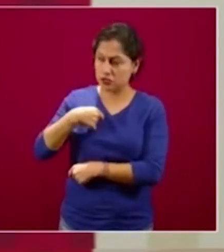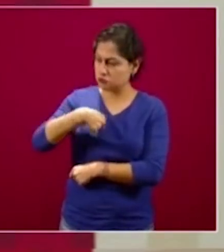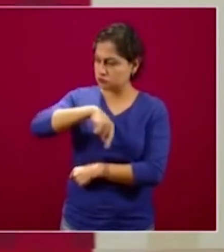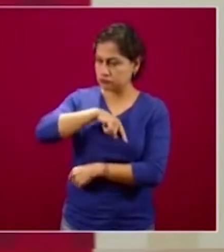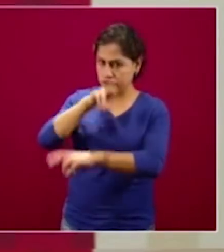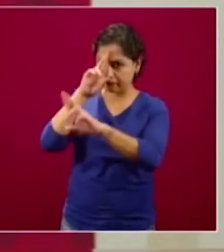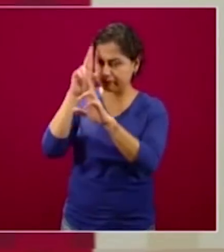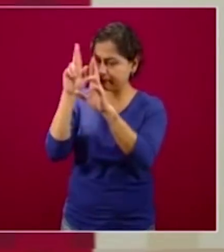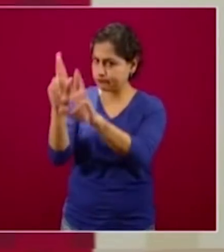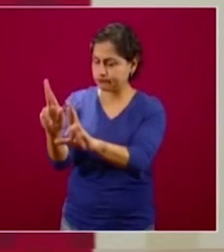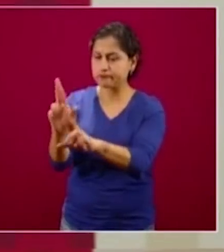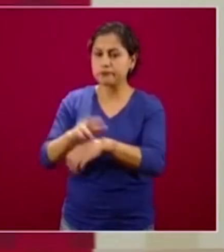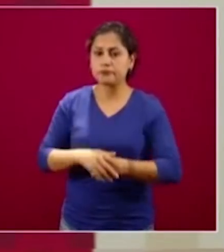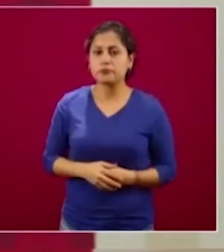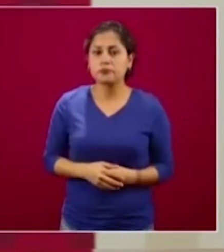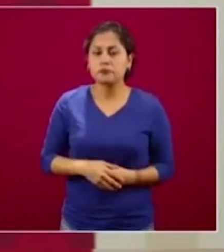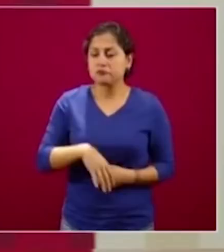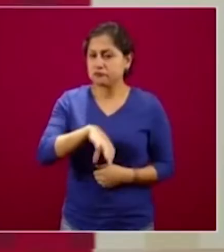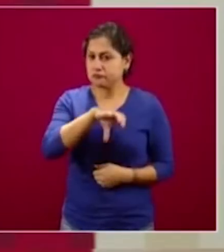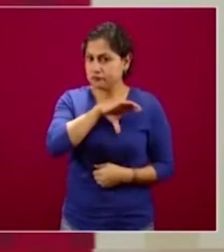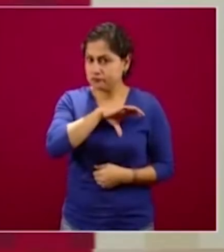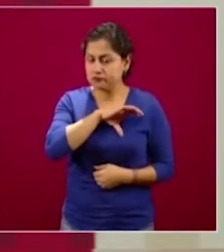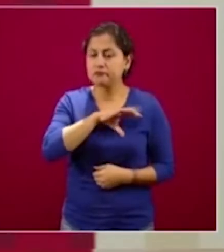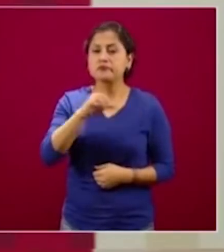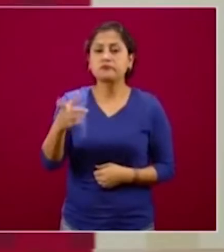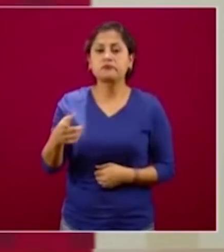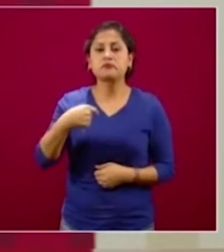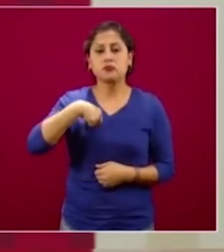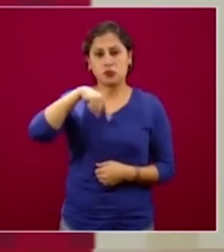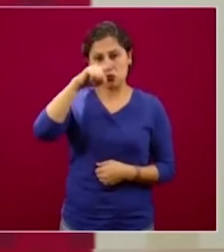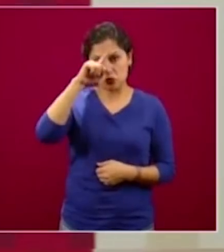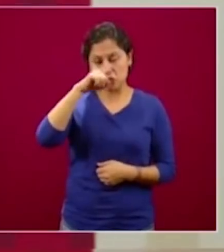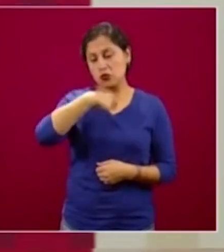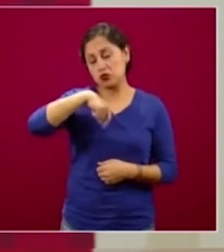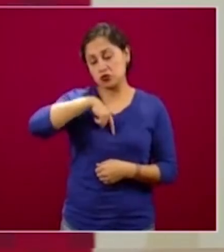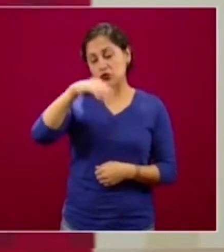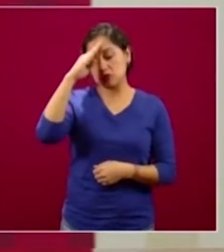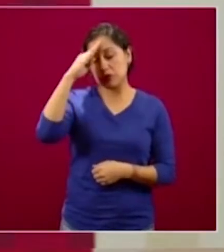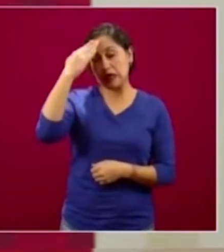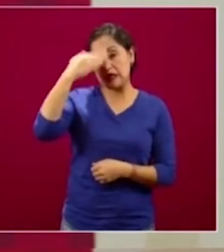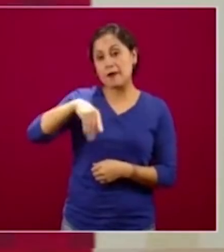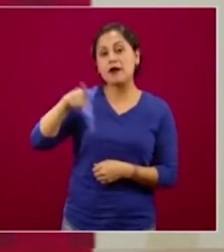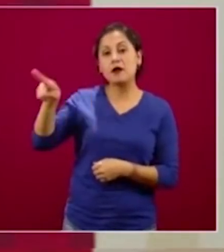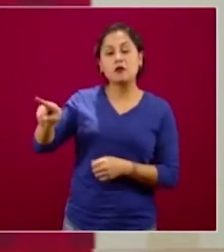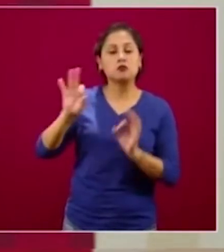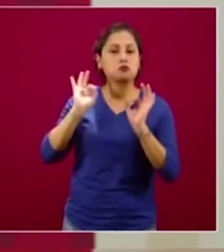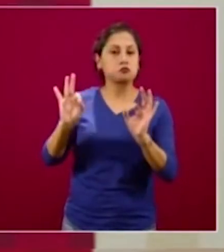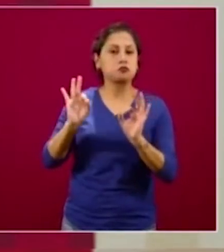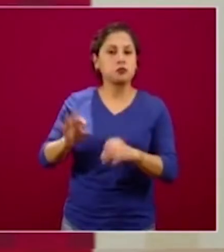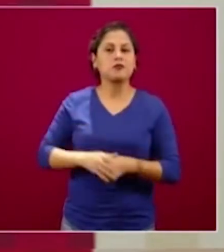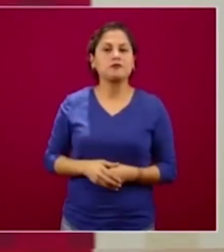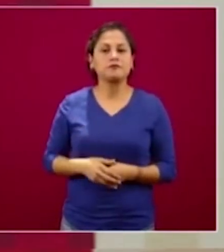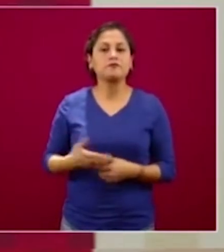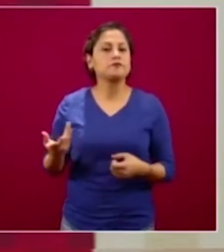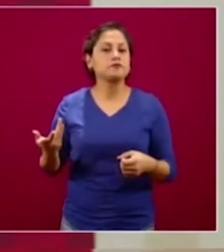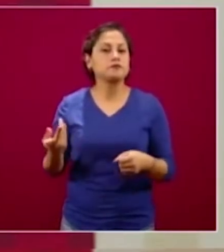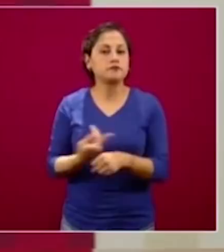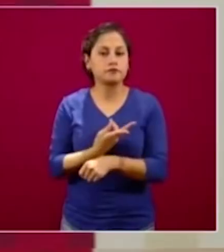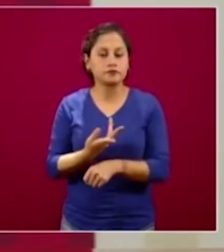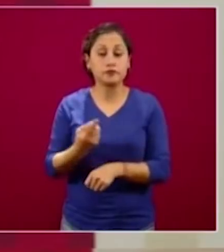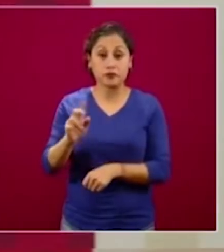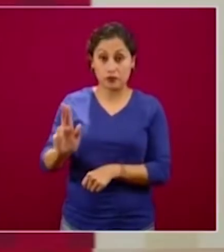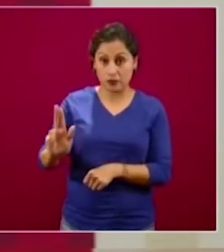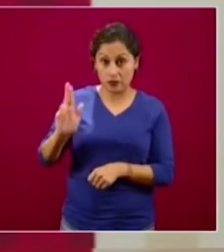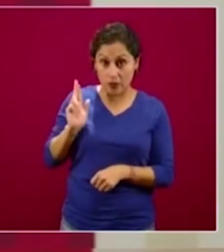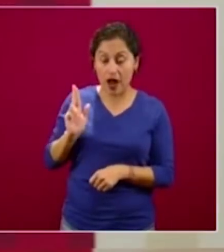aprecio. Consideramos que es un excelente gobernador. Justamente el martes que tuvimos la